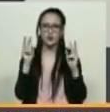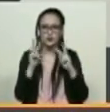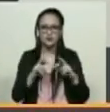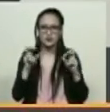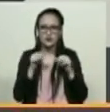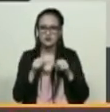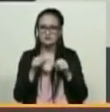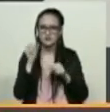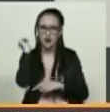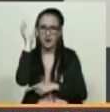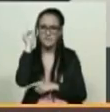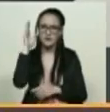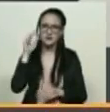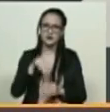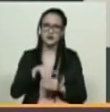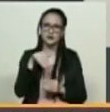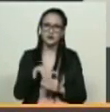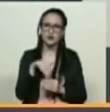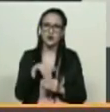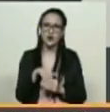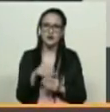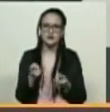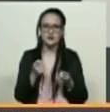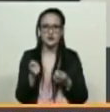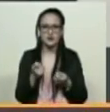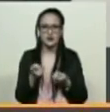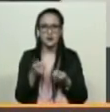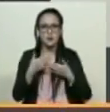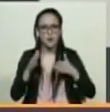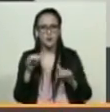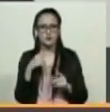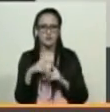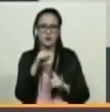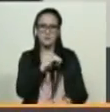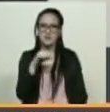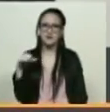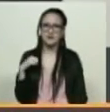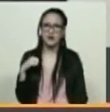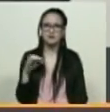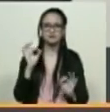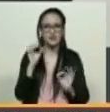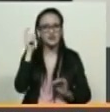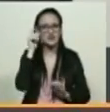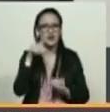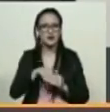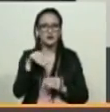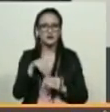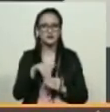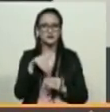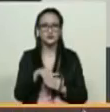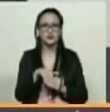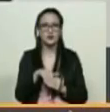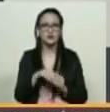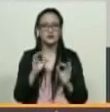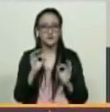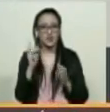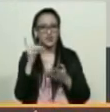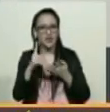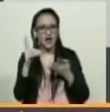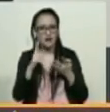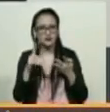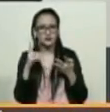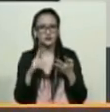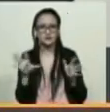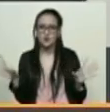seguimiento de las campañas electorales, del manejo de los medios de comunicación público y privado, y luego el día de la elección, luego la transmisión de los datos,